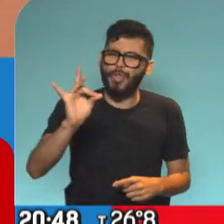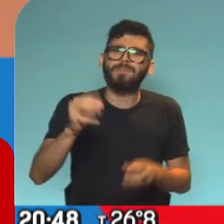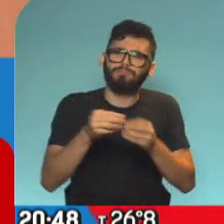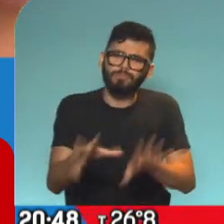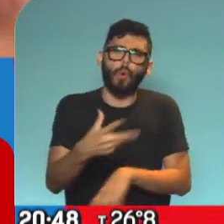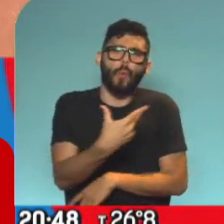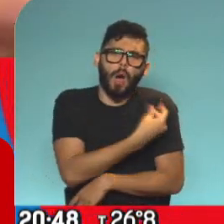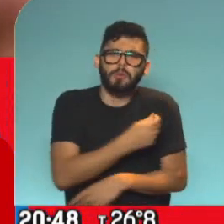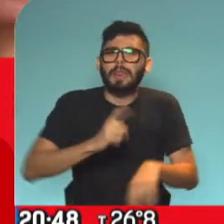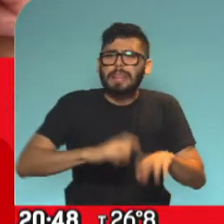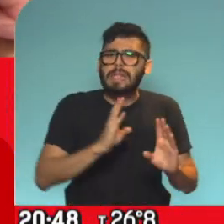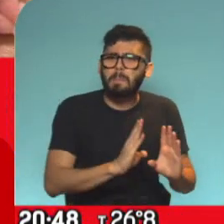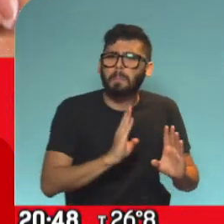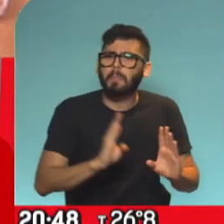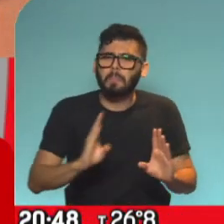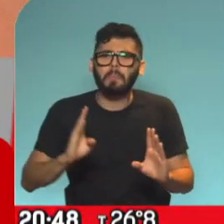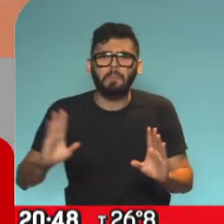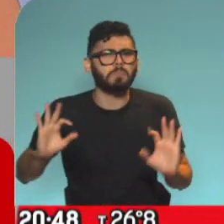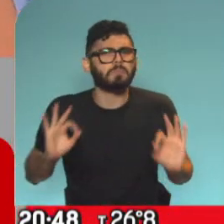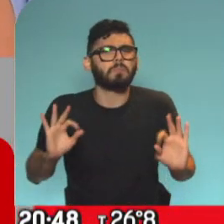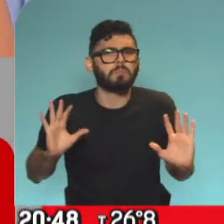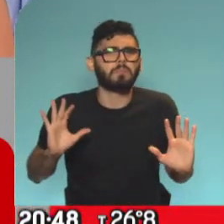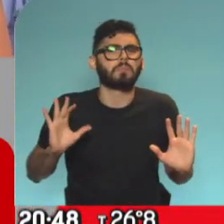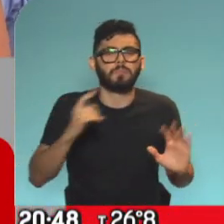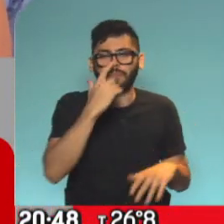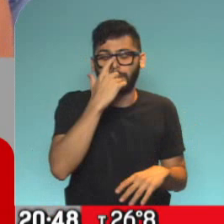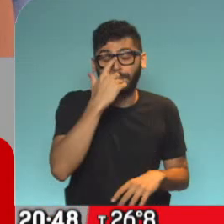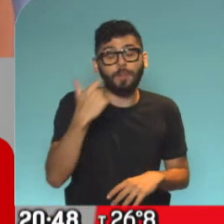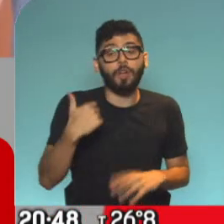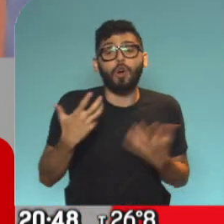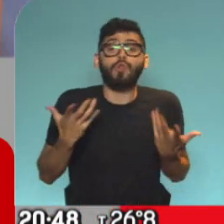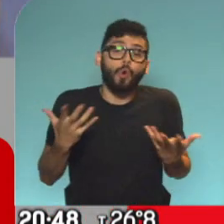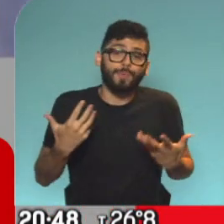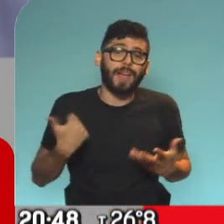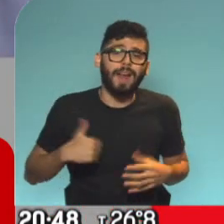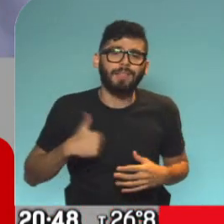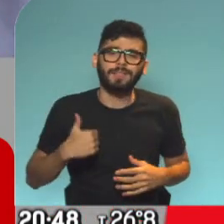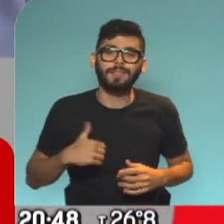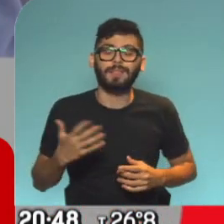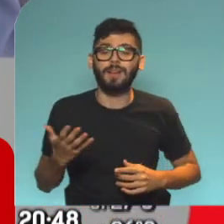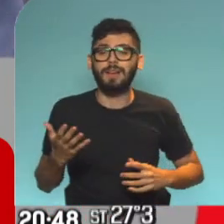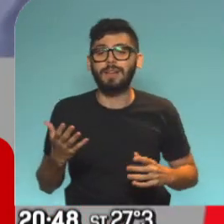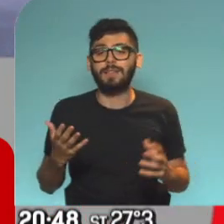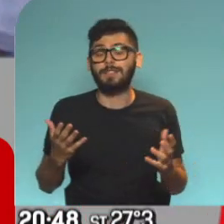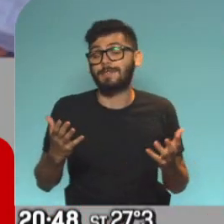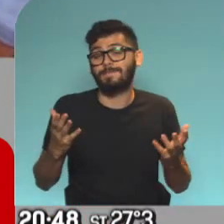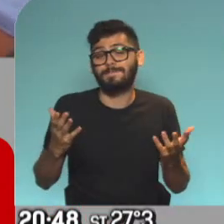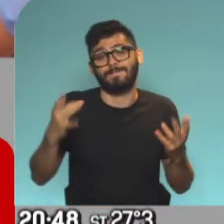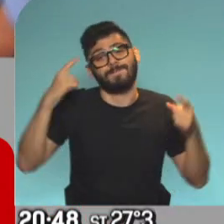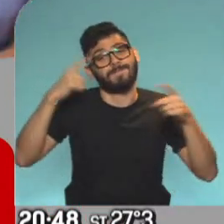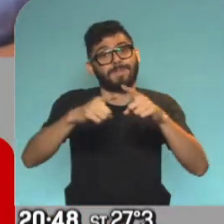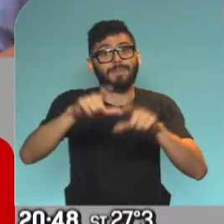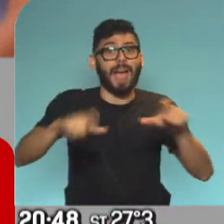está cumpliendo los plazos que tenemos previsto. Naturalmente que lo que busca la Argentina es tener a la gran mayoría de los